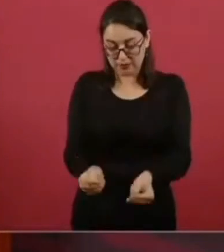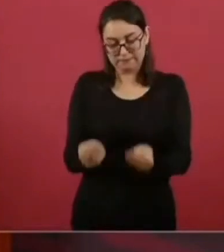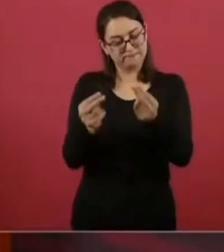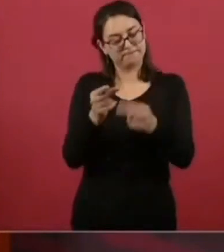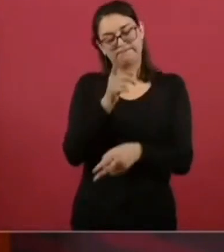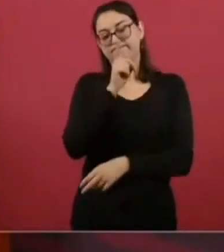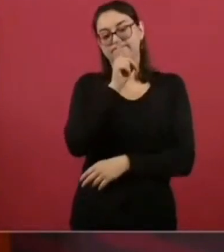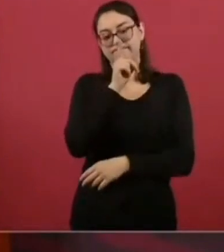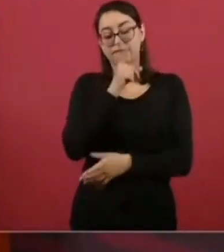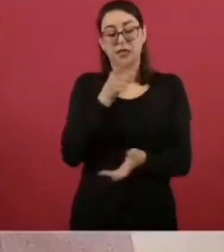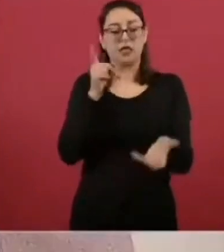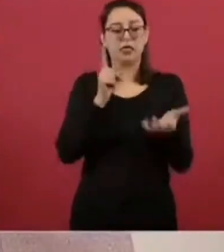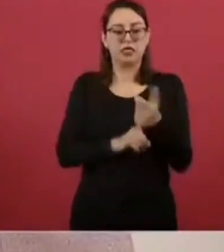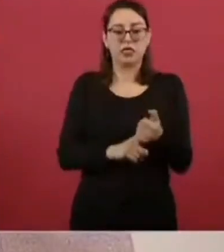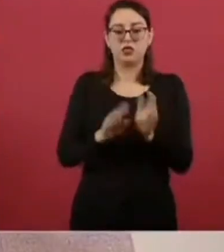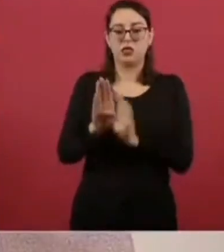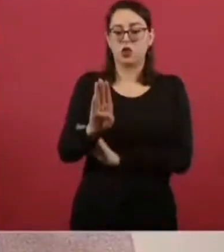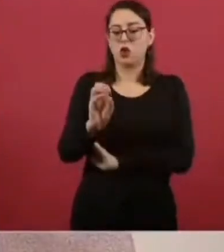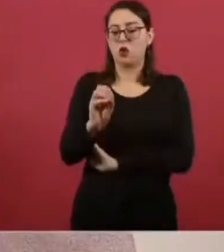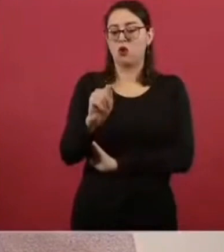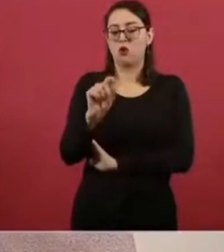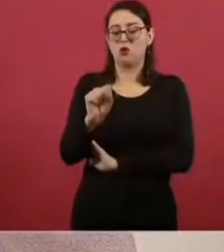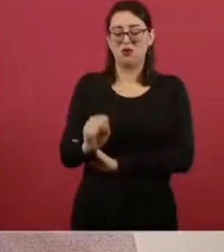y no se permite el uso de bots,